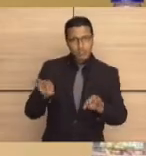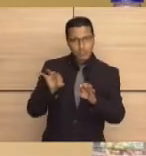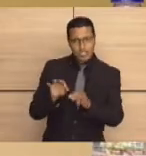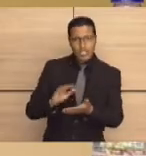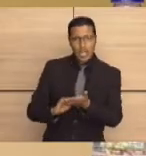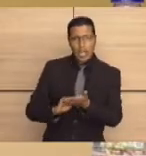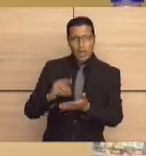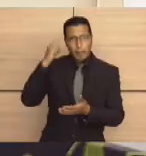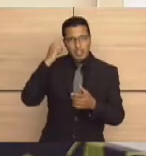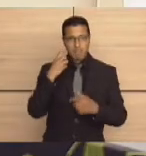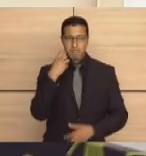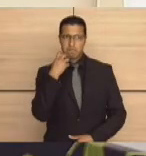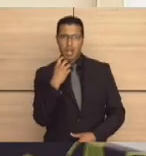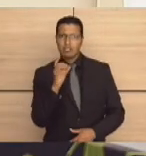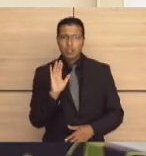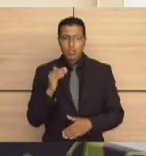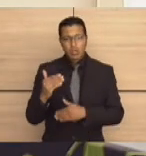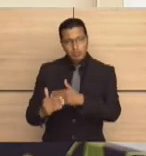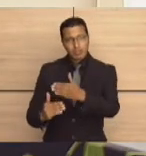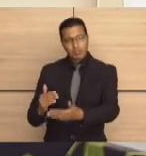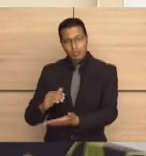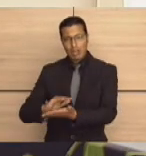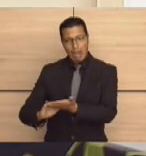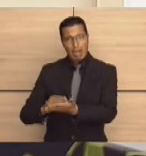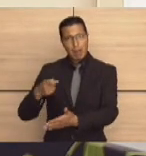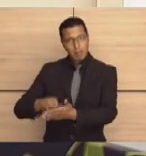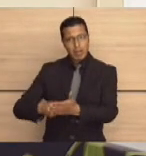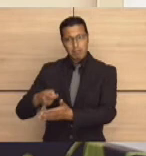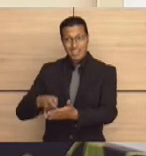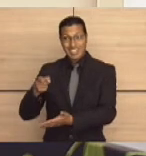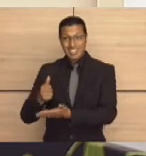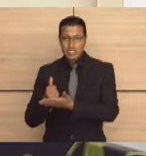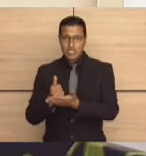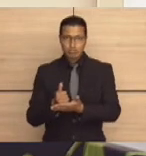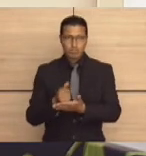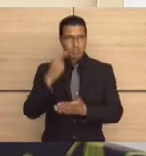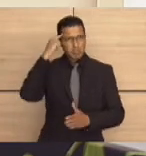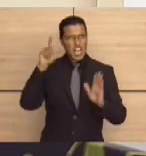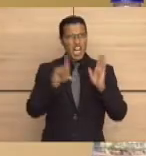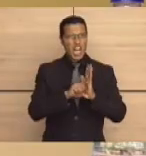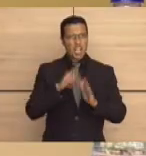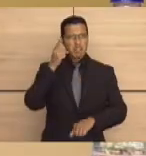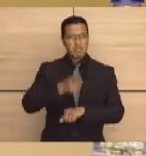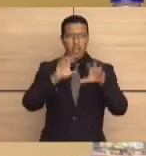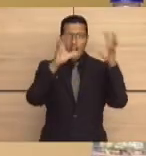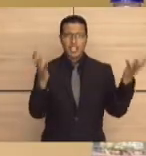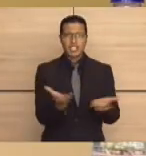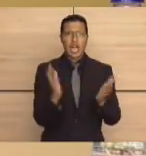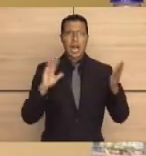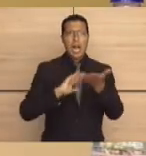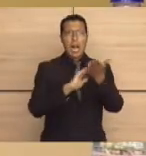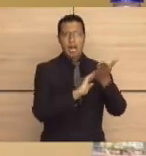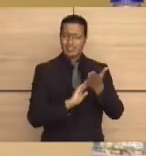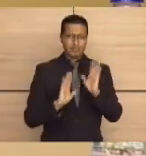de que ahorita vamos a sentarnos a todos a escribir una ley, pues que nos va a ayudar a salvar el planeta. No. Si no somos conscientes del impacto que